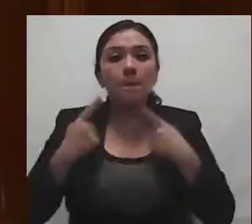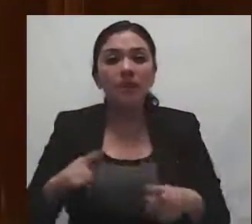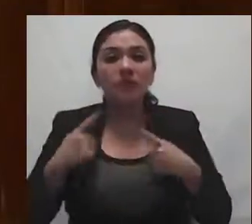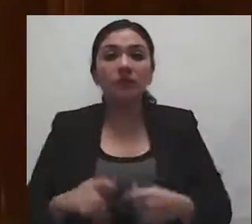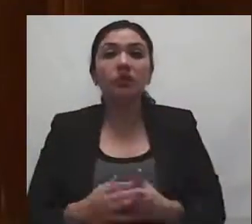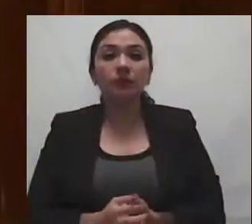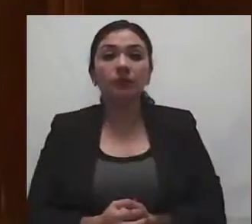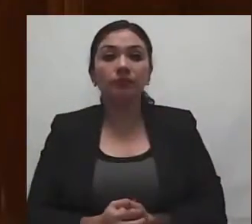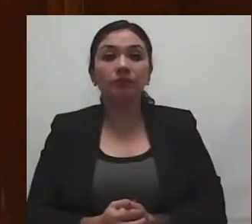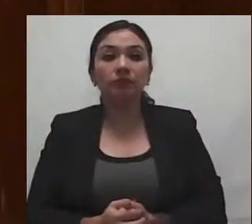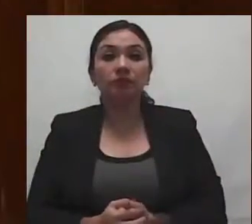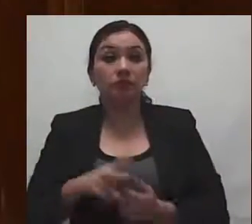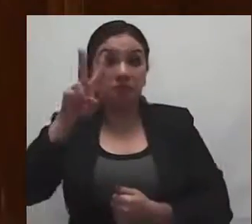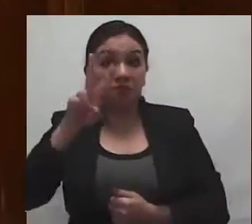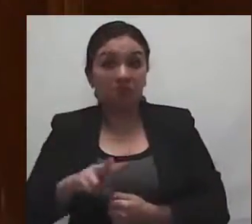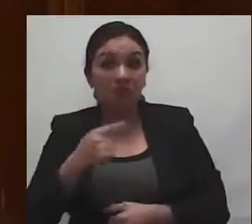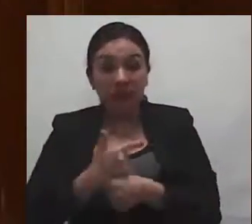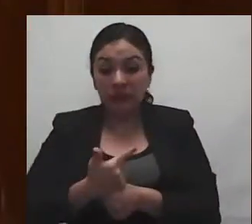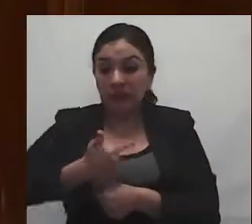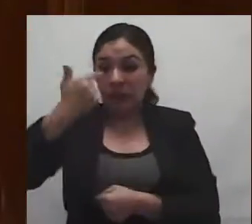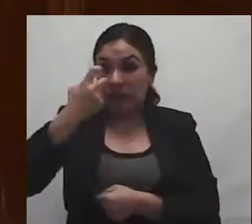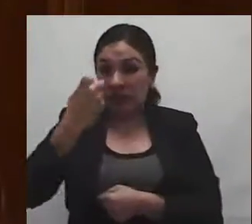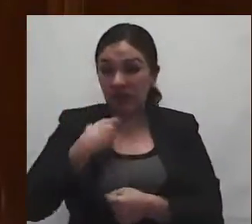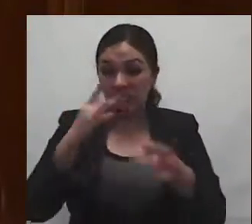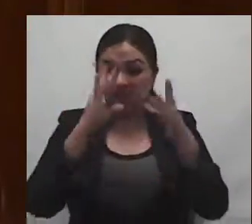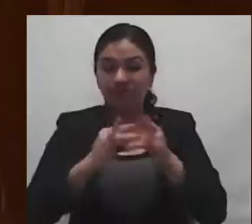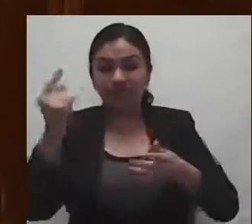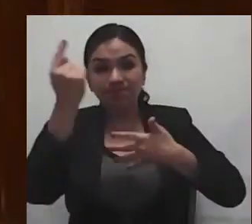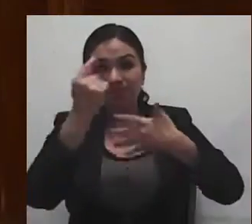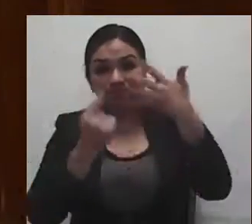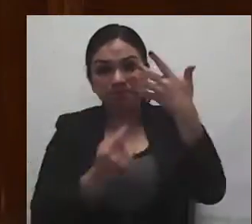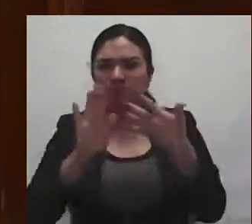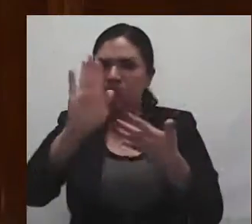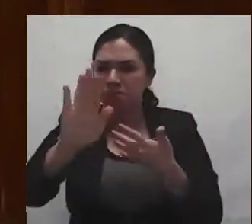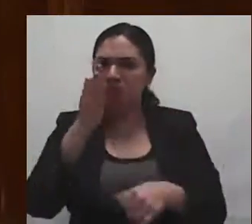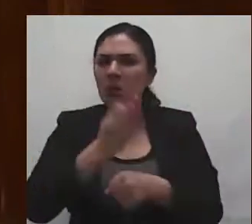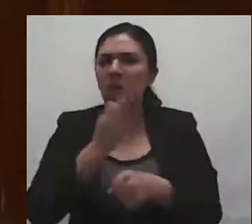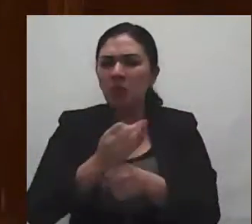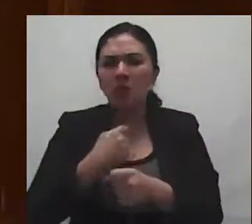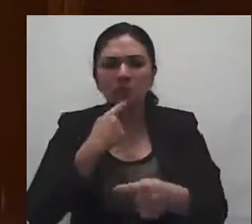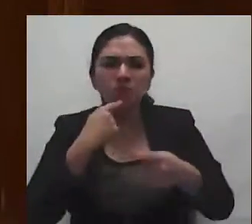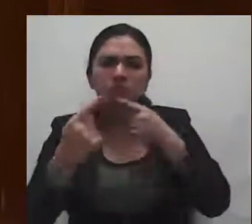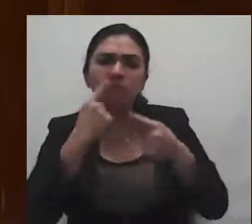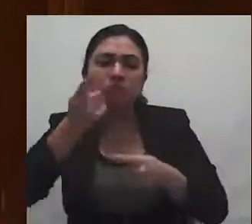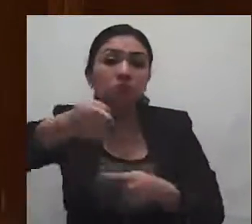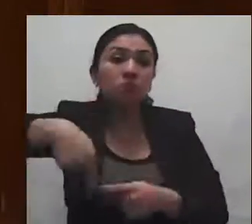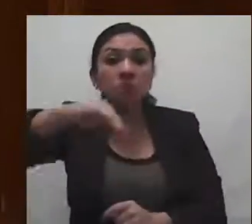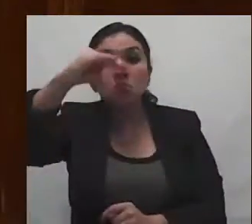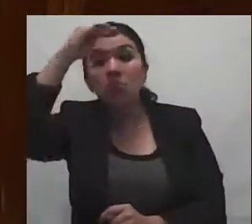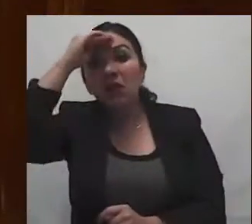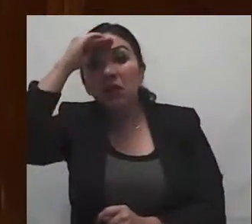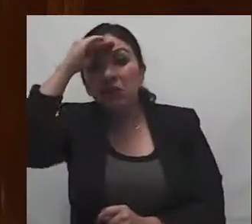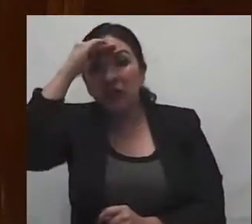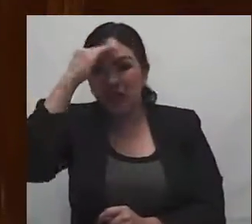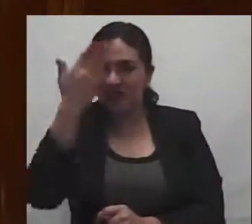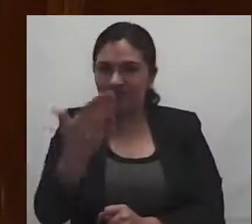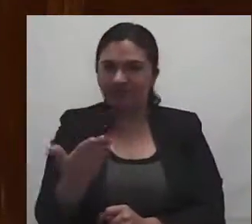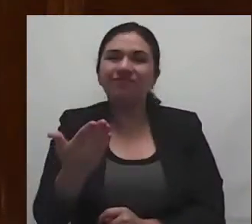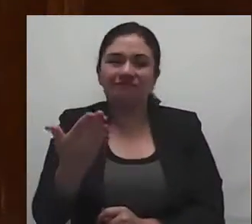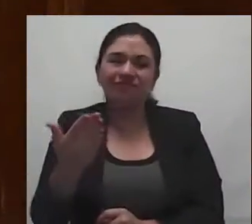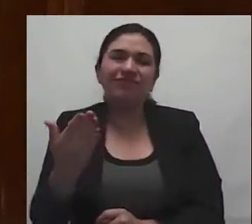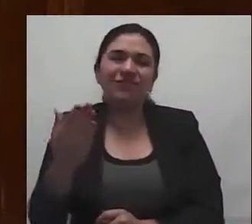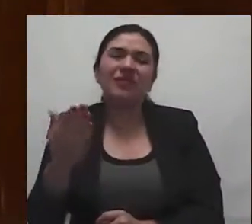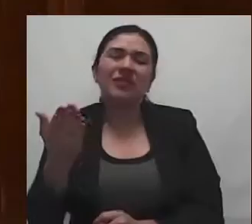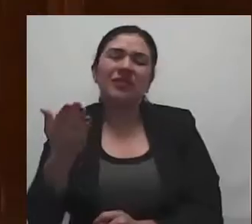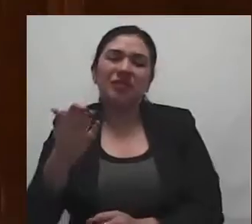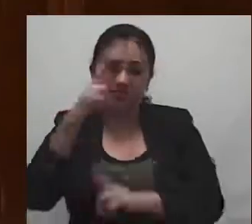Por lo agravante de lo anterior, me permito someter a la consideración de esta honorable soberanía